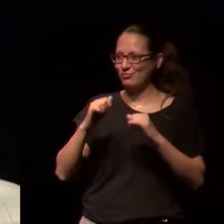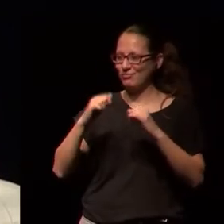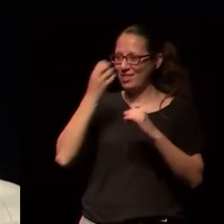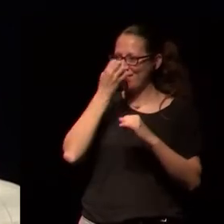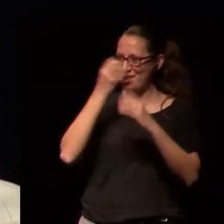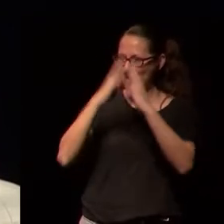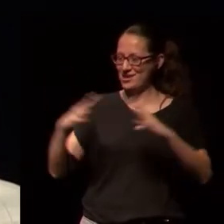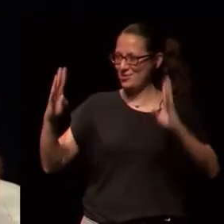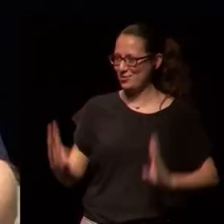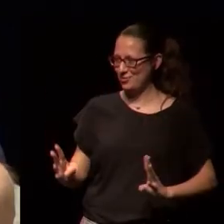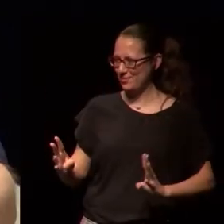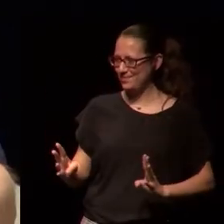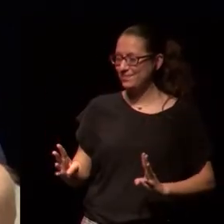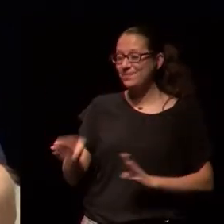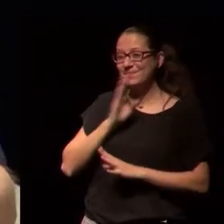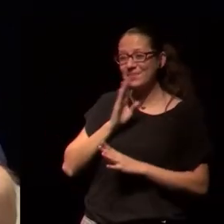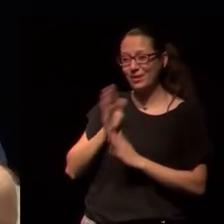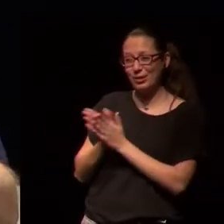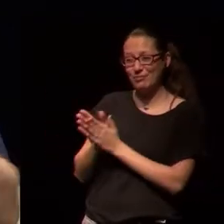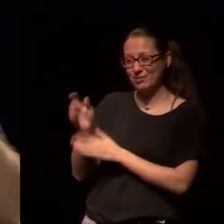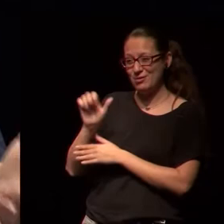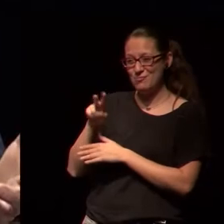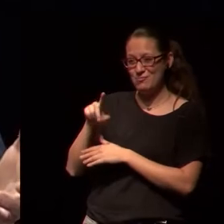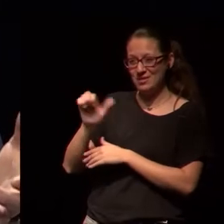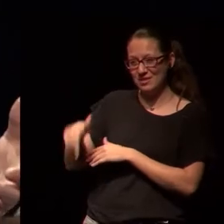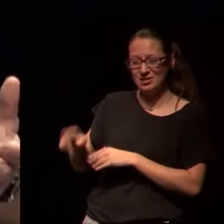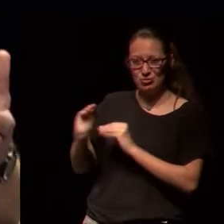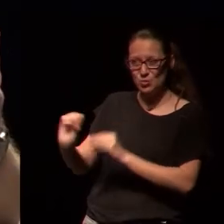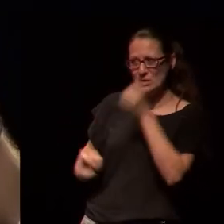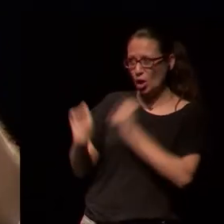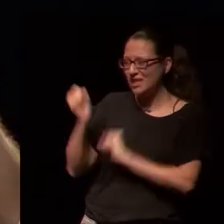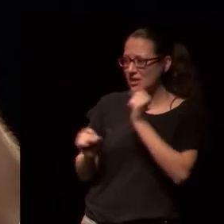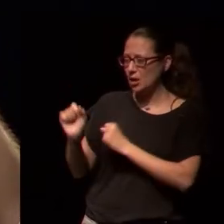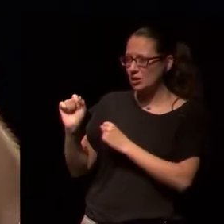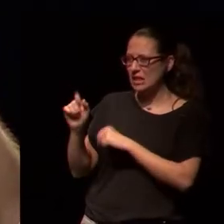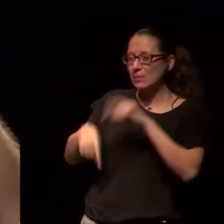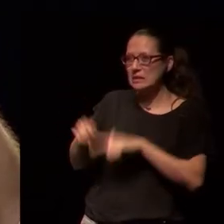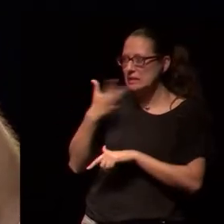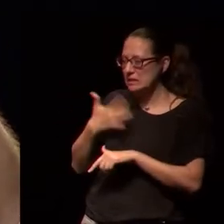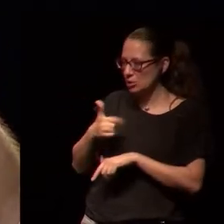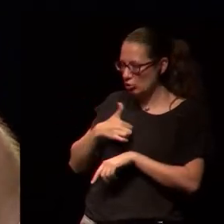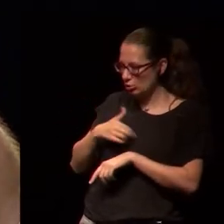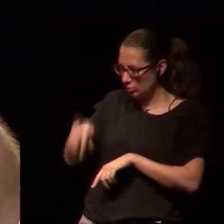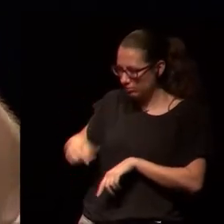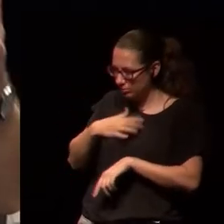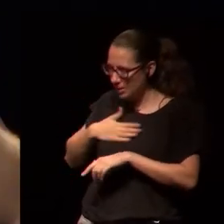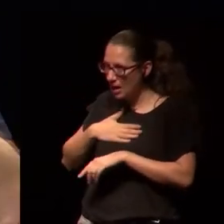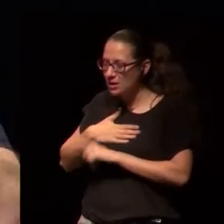Todas las tensiones que acaba de comentar Eugene, el ser de casa o el ser forastero.